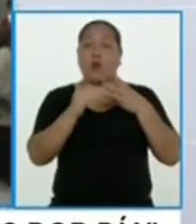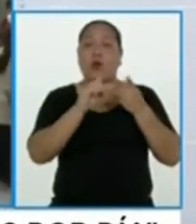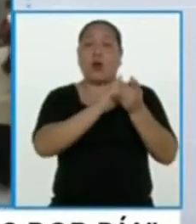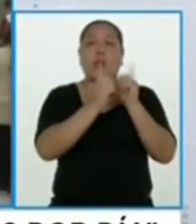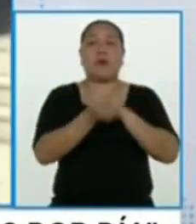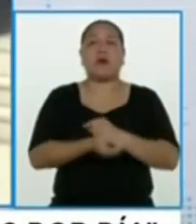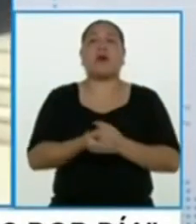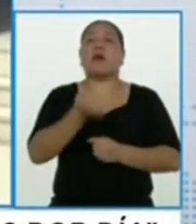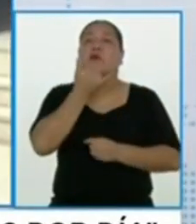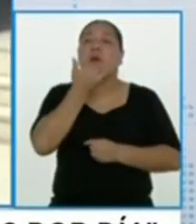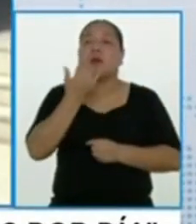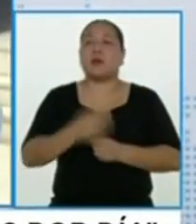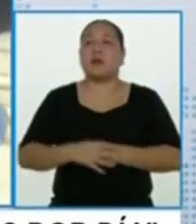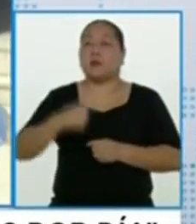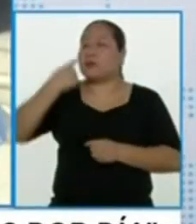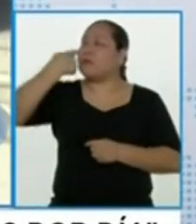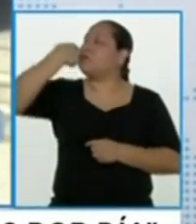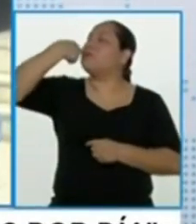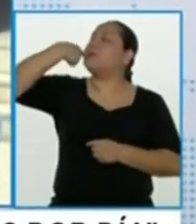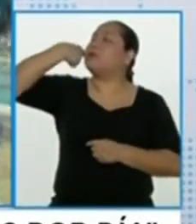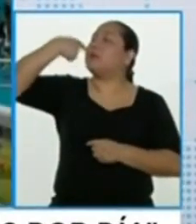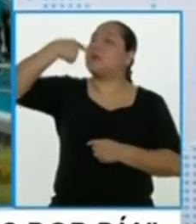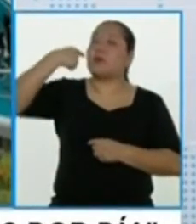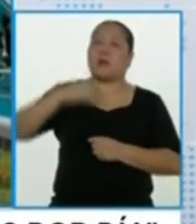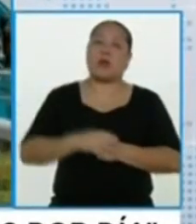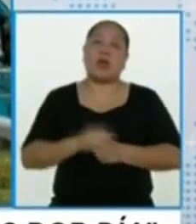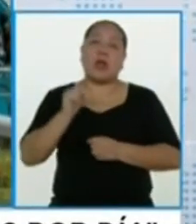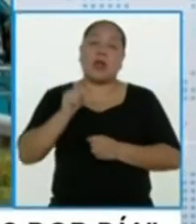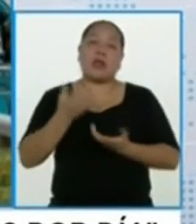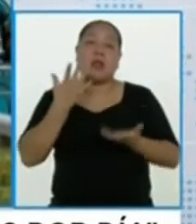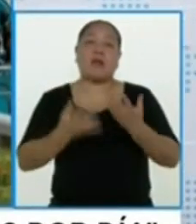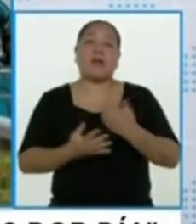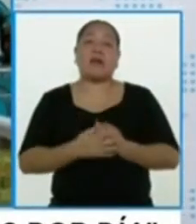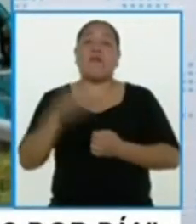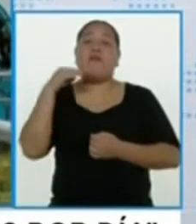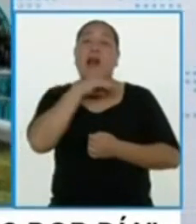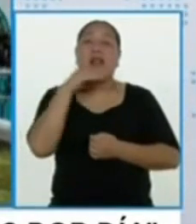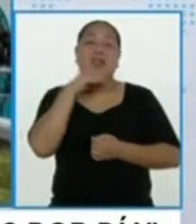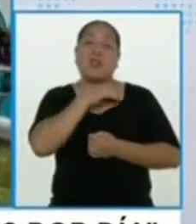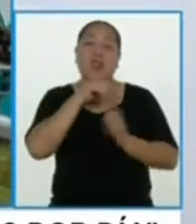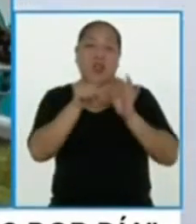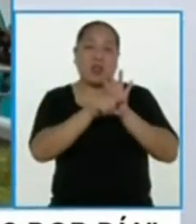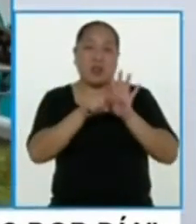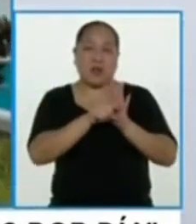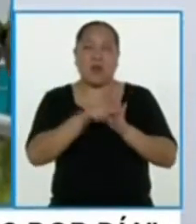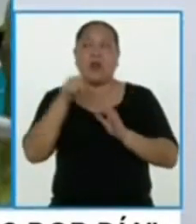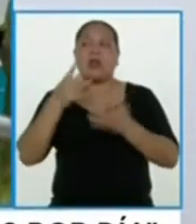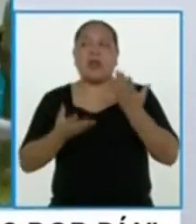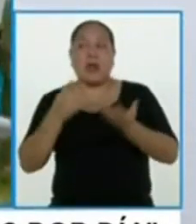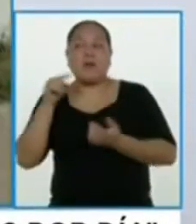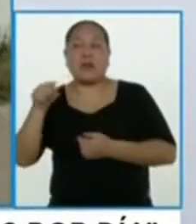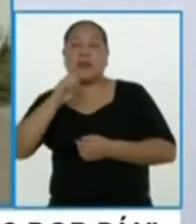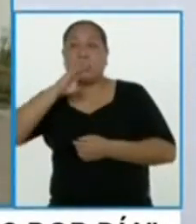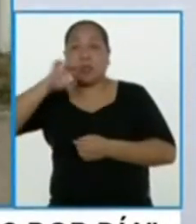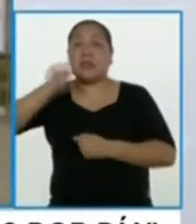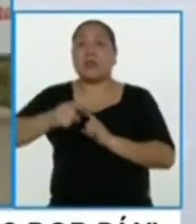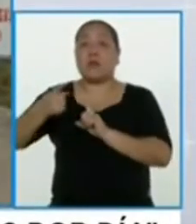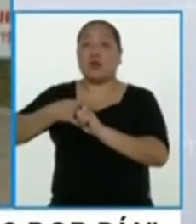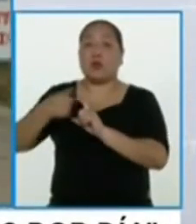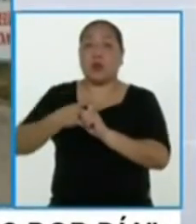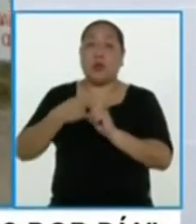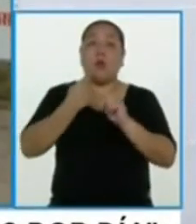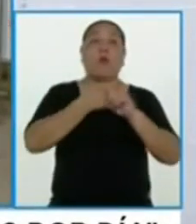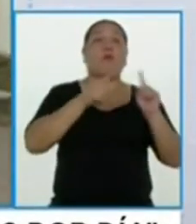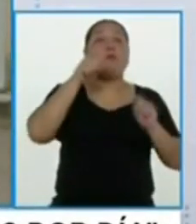en la práctica? Las pruebas moleculares arrojan ahora más falsos negativos con la nueva variante. Entonces, estamos un poco más ciegos. Eso que te comentaba, ¿no? Los